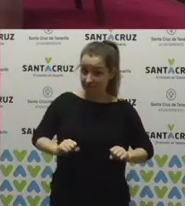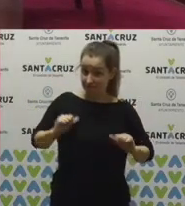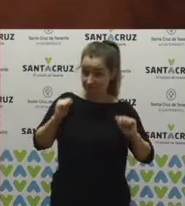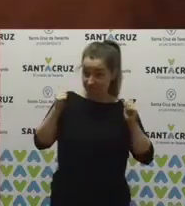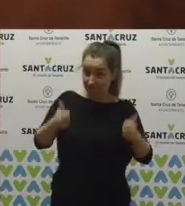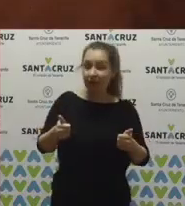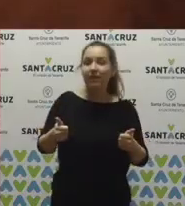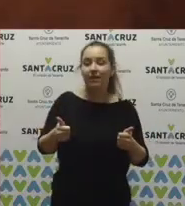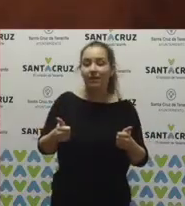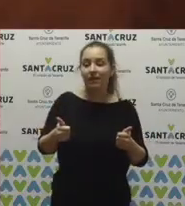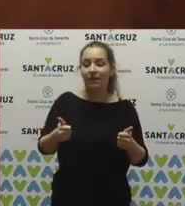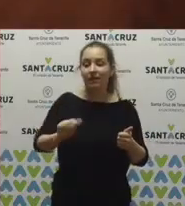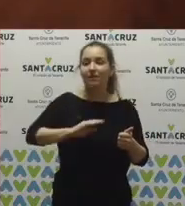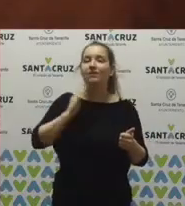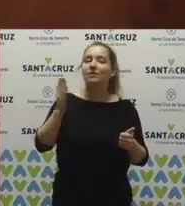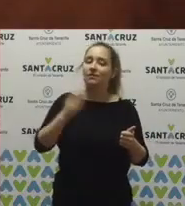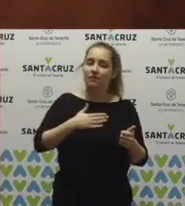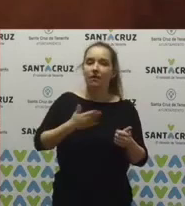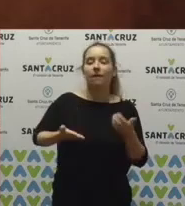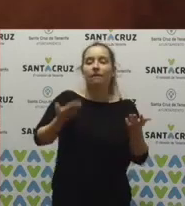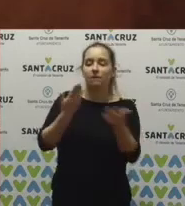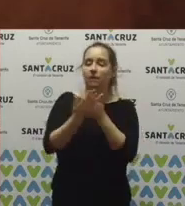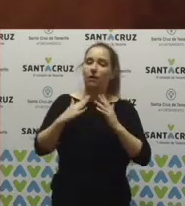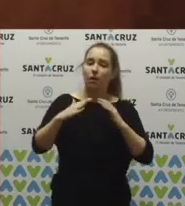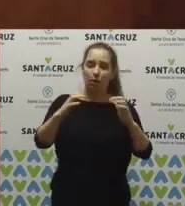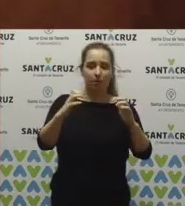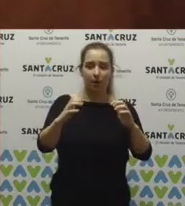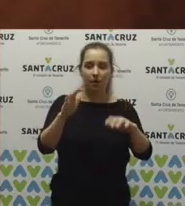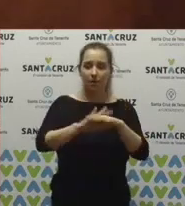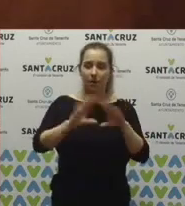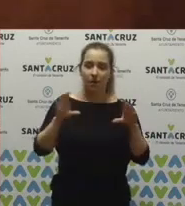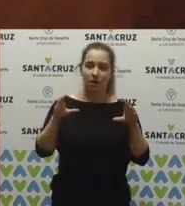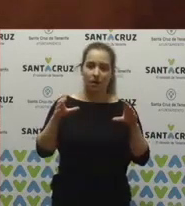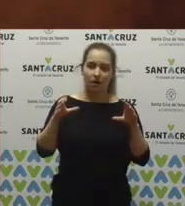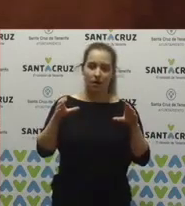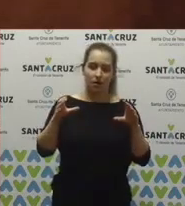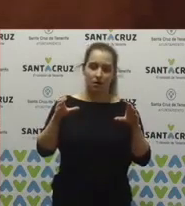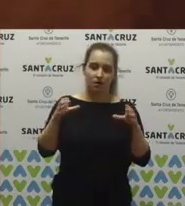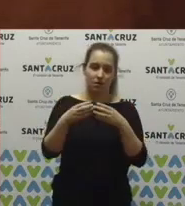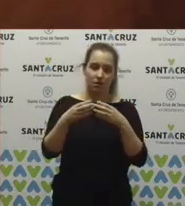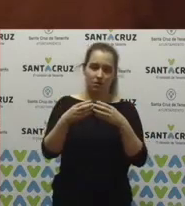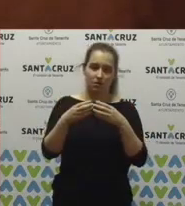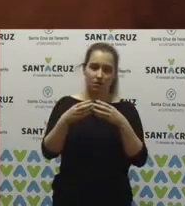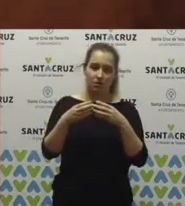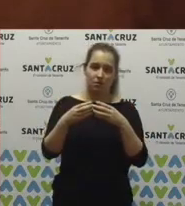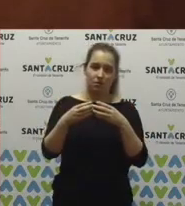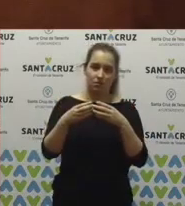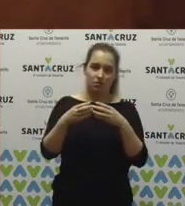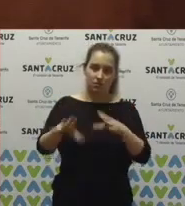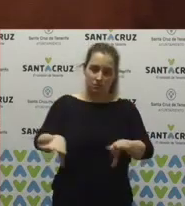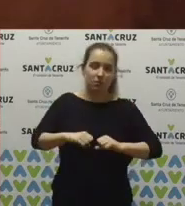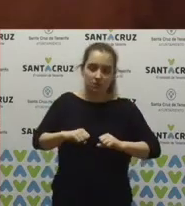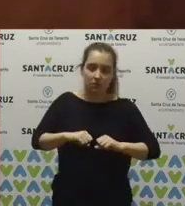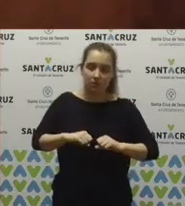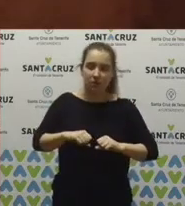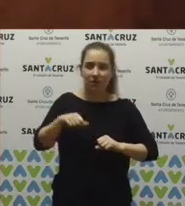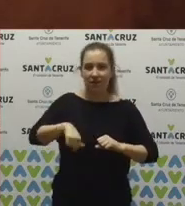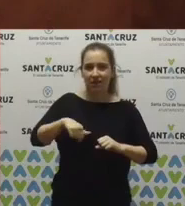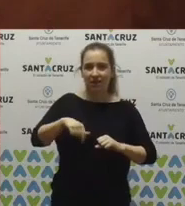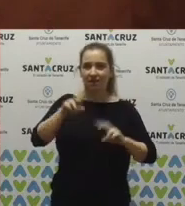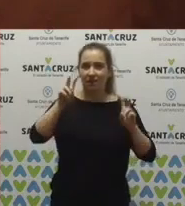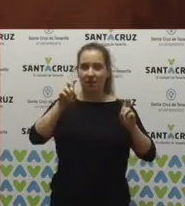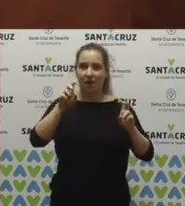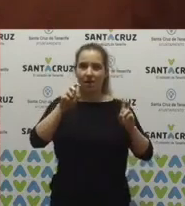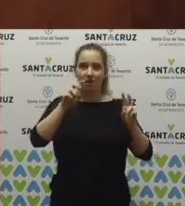pues al día siguiente hay un pleno para que tome posición y no tener que estar decidiendo aquí en las mociones y los acuerdos con un voto de